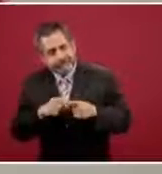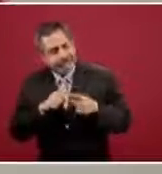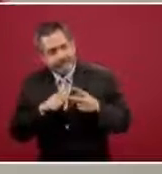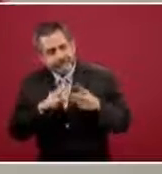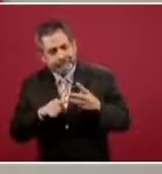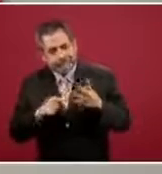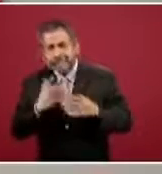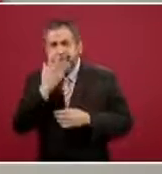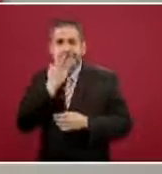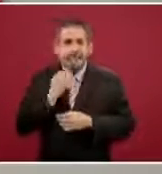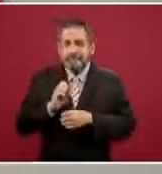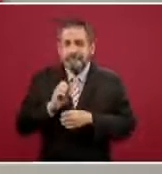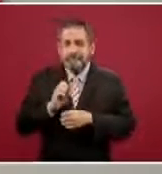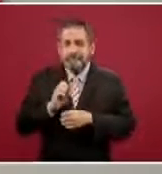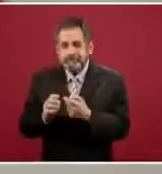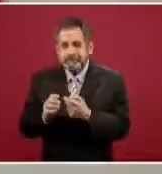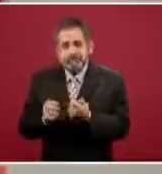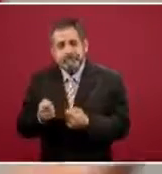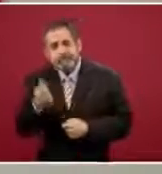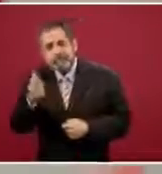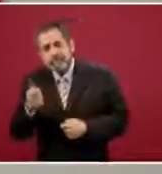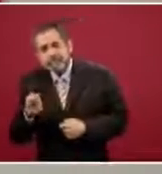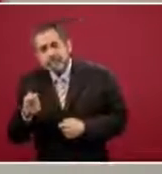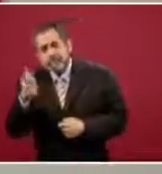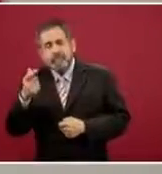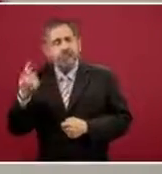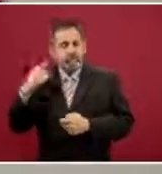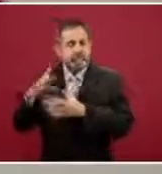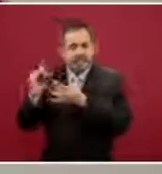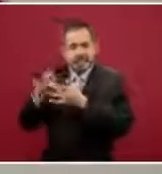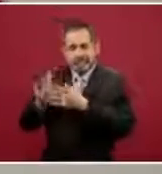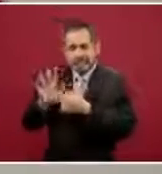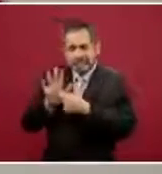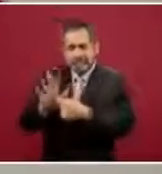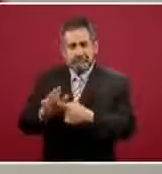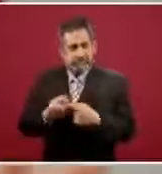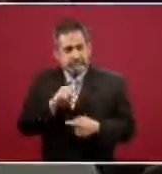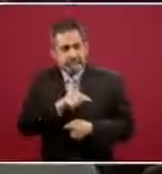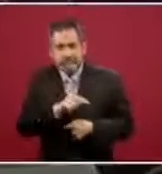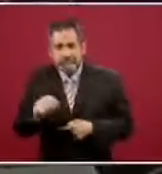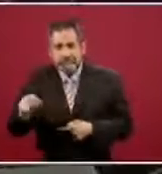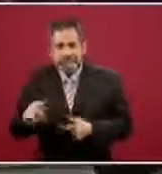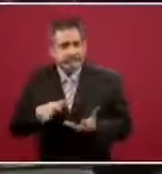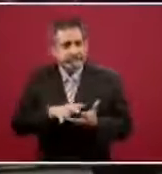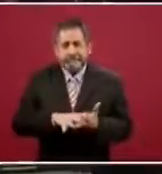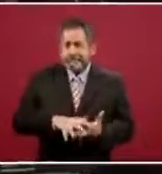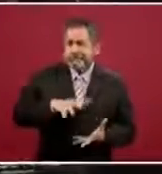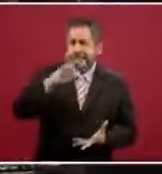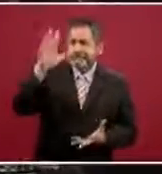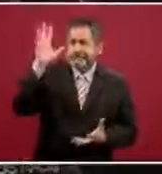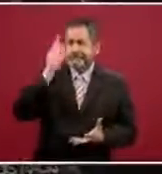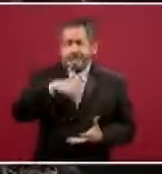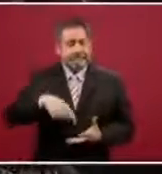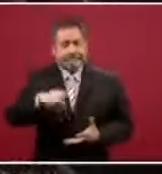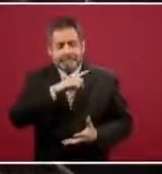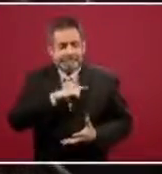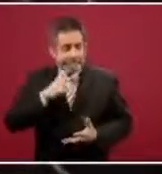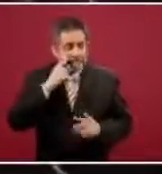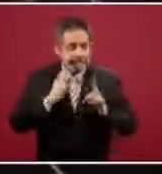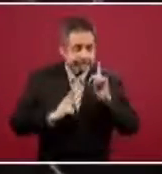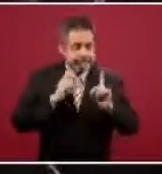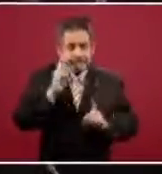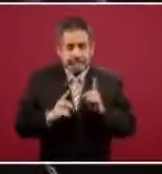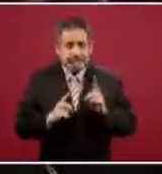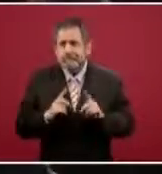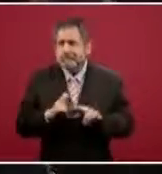con virus que habido muy pocas las que hemos documentado y la enorme mayoría casos sospechosos